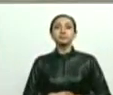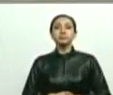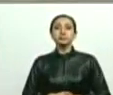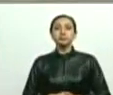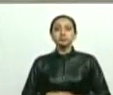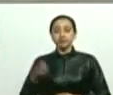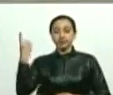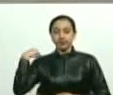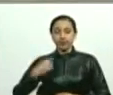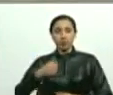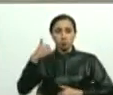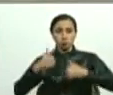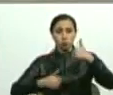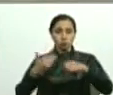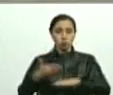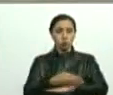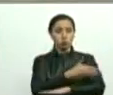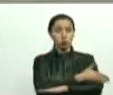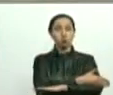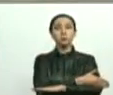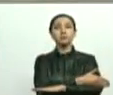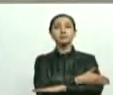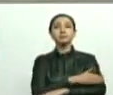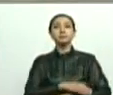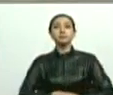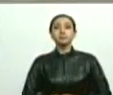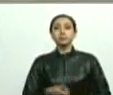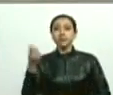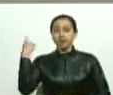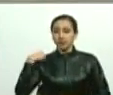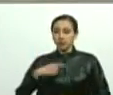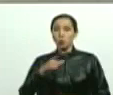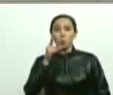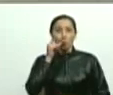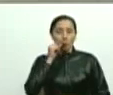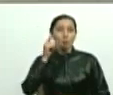Tenemos precandidatos. Tenemos precandidatas.